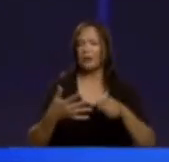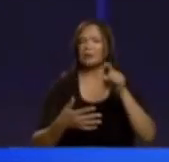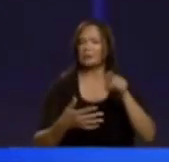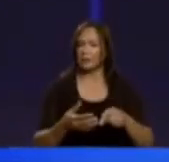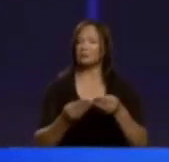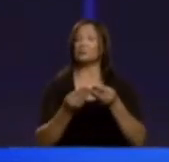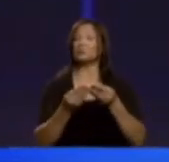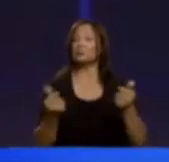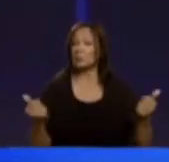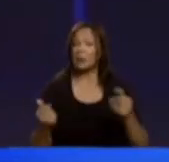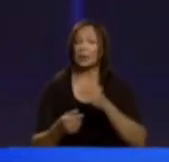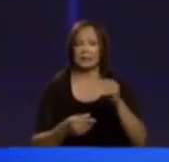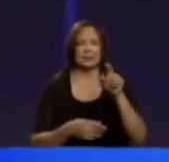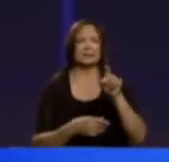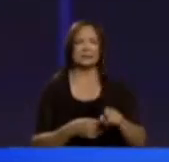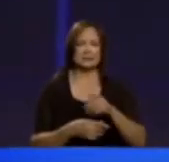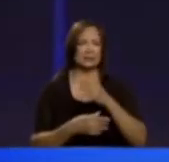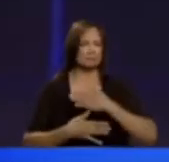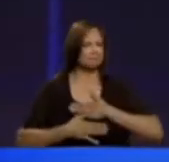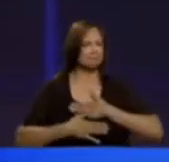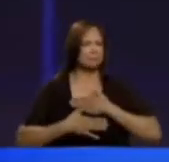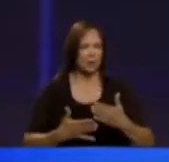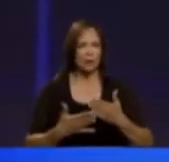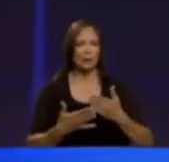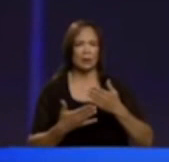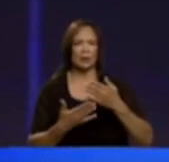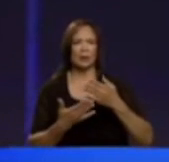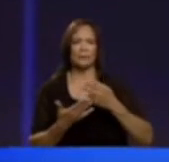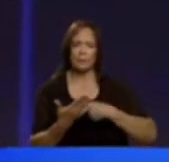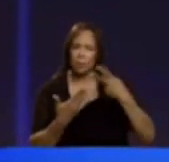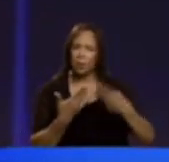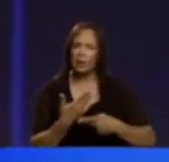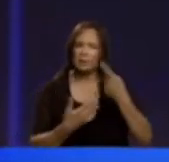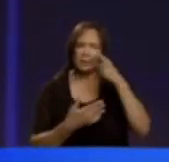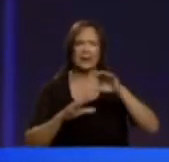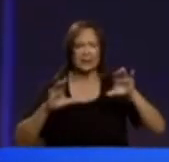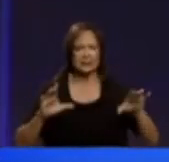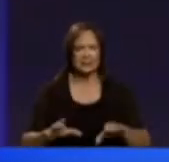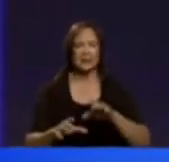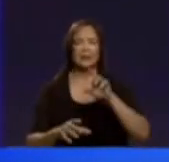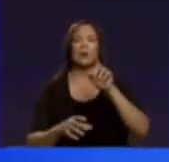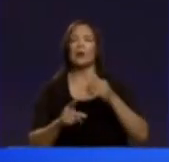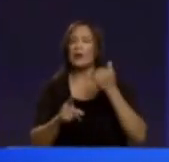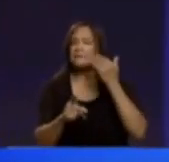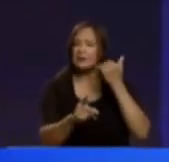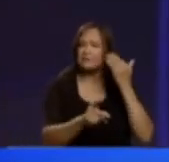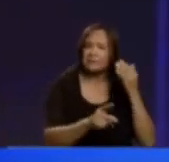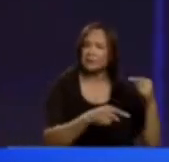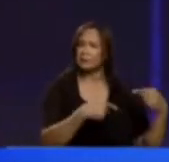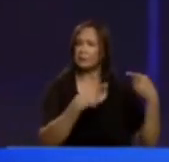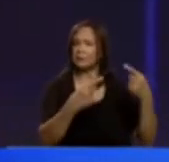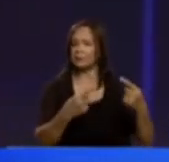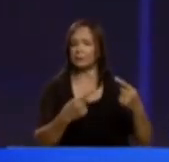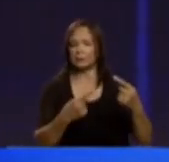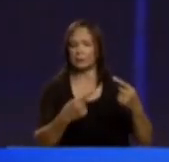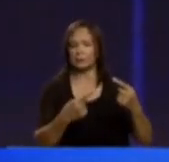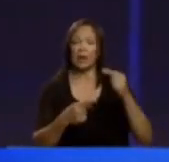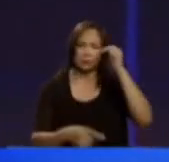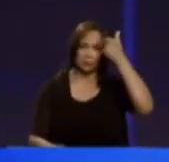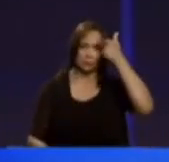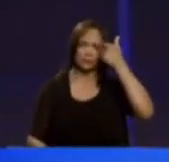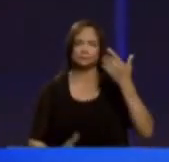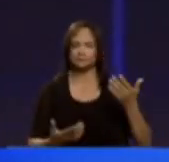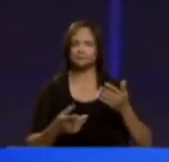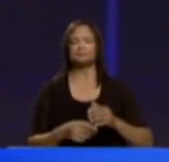enmendar Y que se requiere de mucha voluntad política para hacerlo que es lo que le ha faltado a este a este